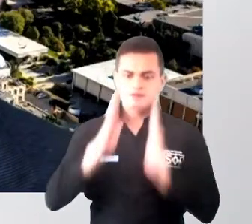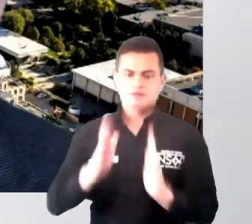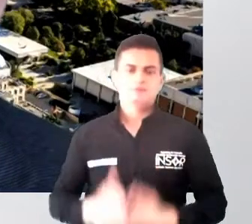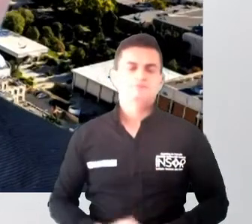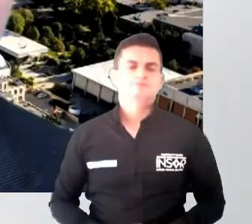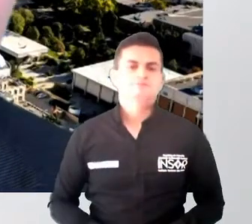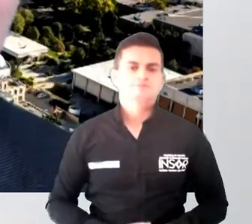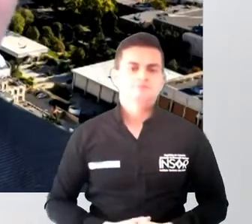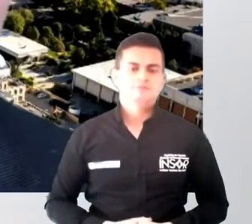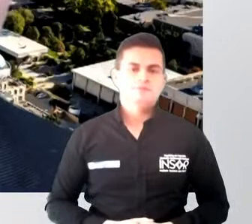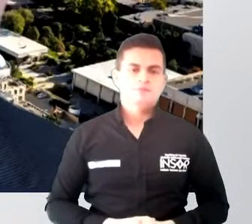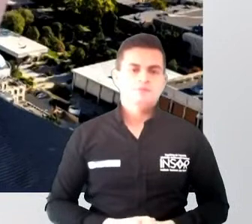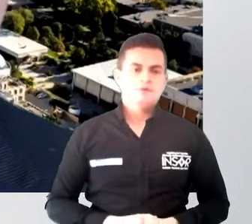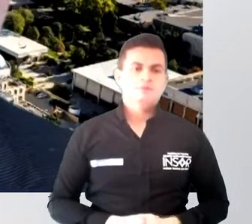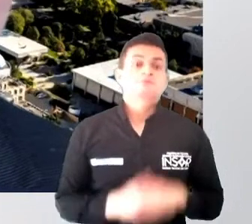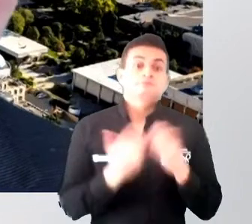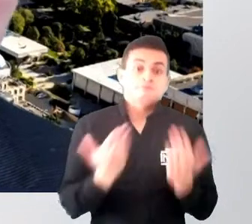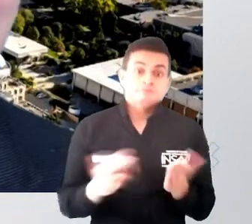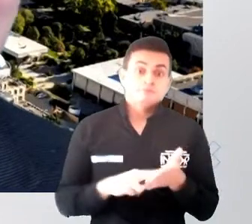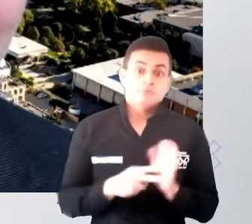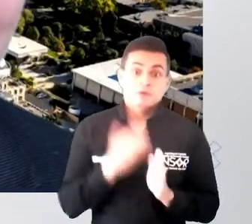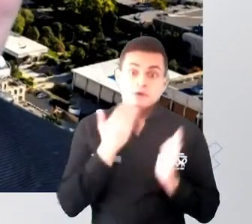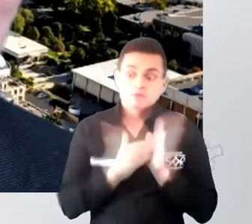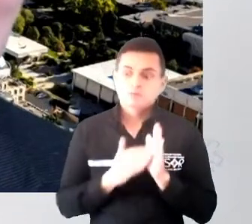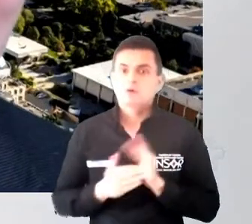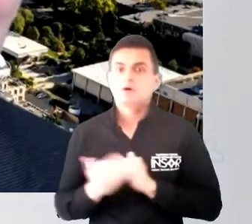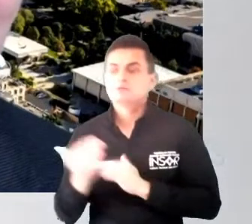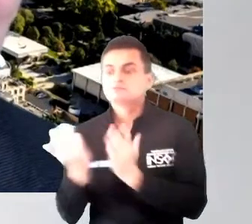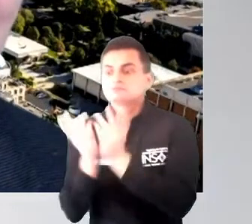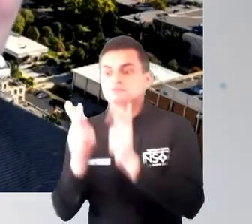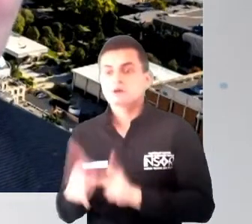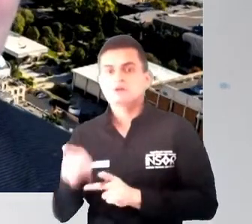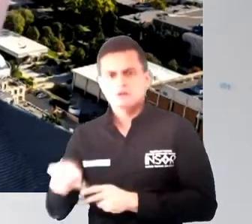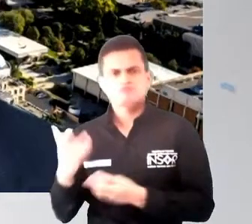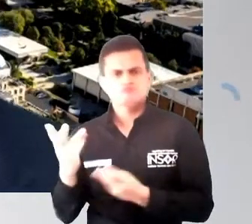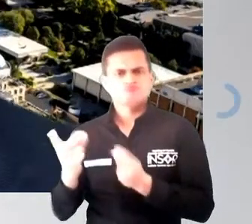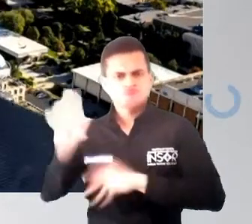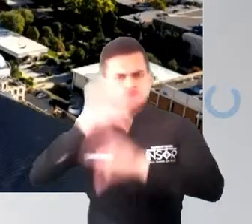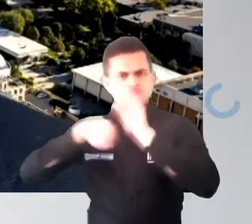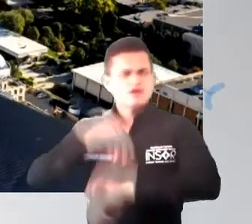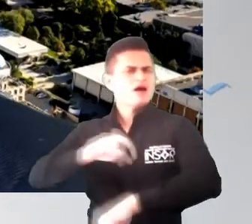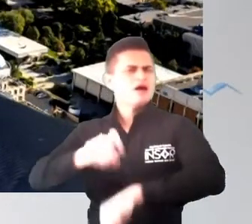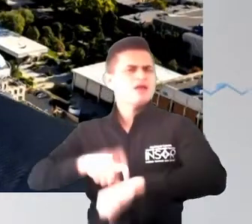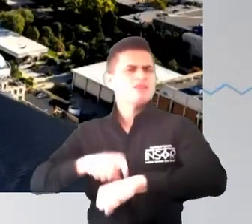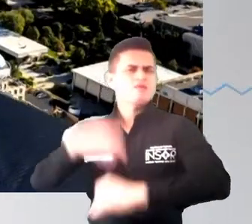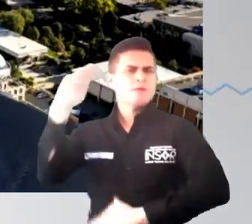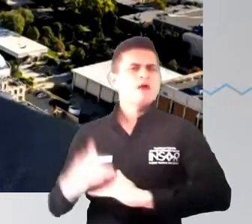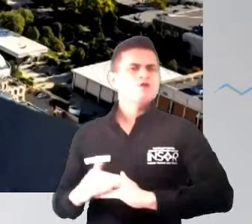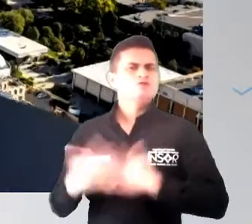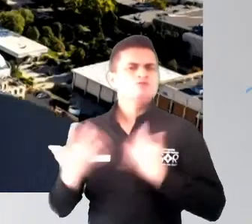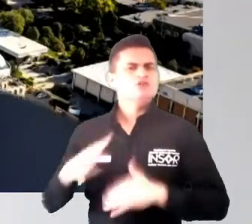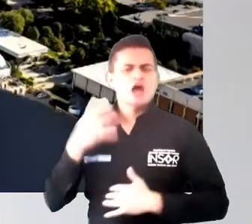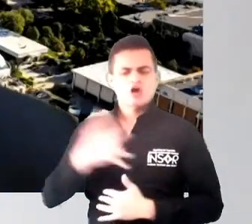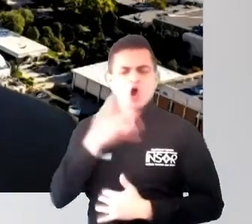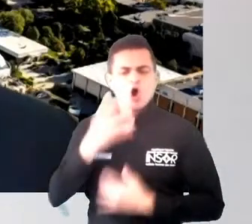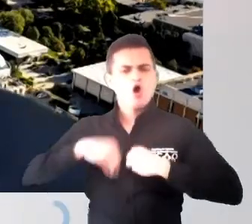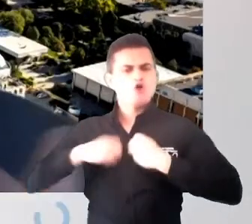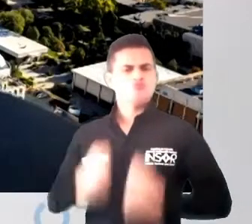Por lo tanto, un estudiante que aprende mucho más rápido puede tomar menos tiempo lograr esas competencias y un